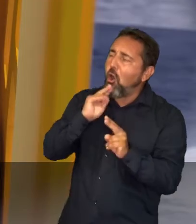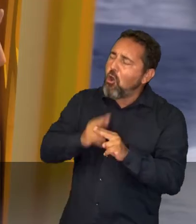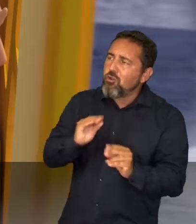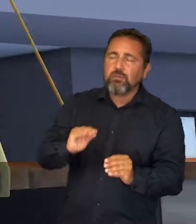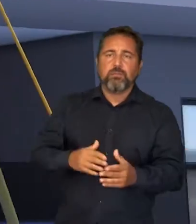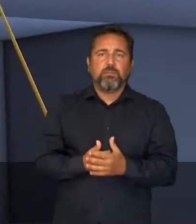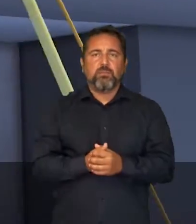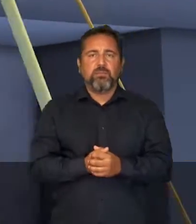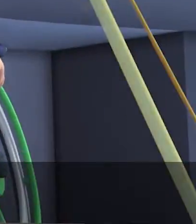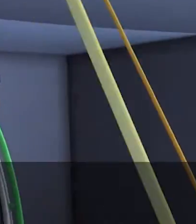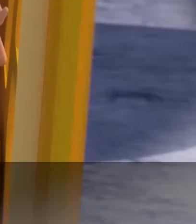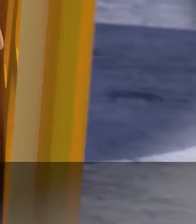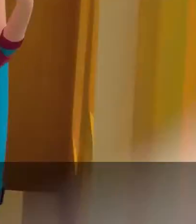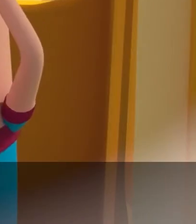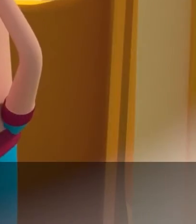¿Adolfo?